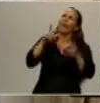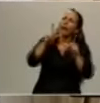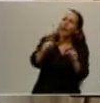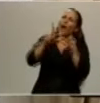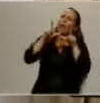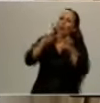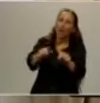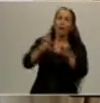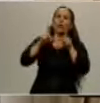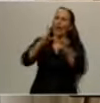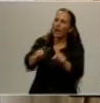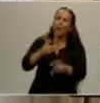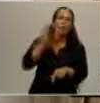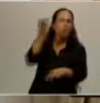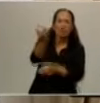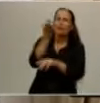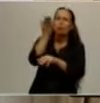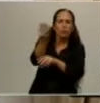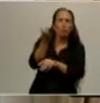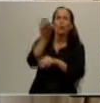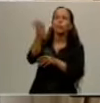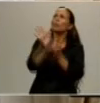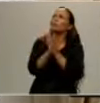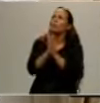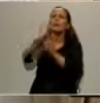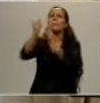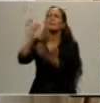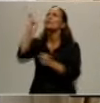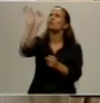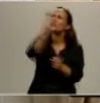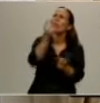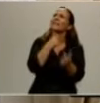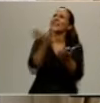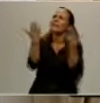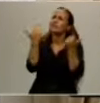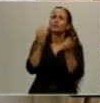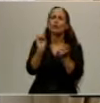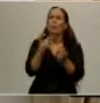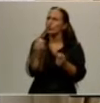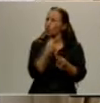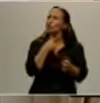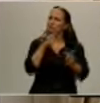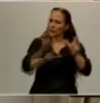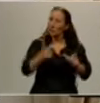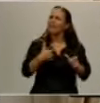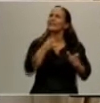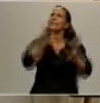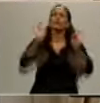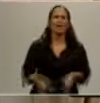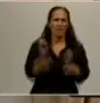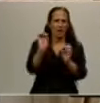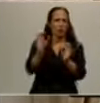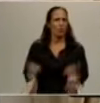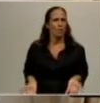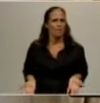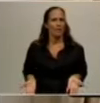Vengo reclamando permanentemente que de una buena vez por todas nos digan los nombres de esas empresas, porque también los argentinos queremos conocerlas. Pero es aquí que cuando se